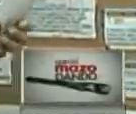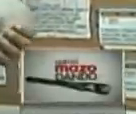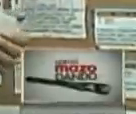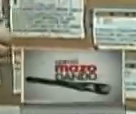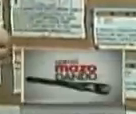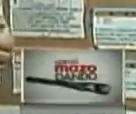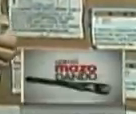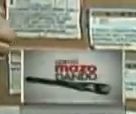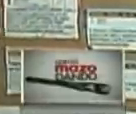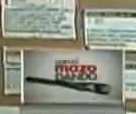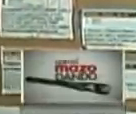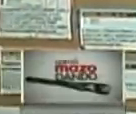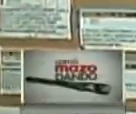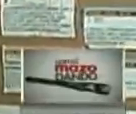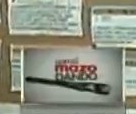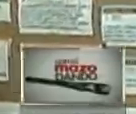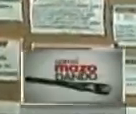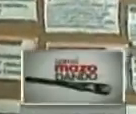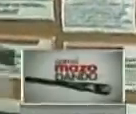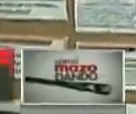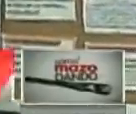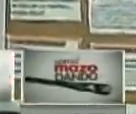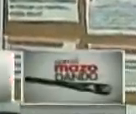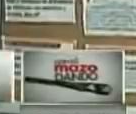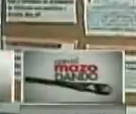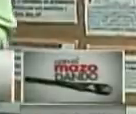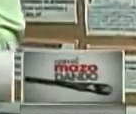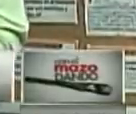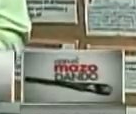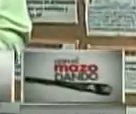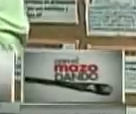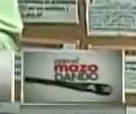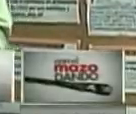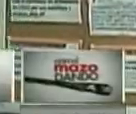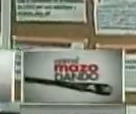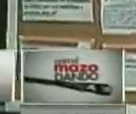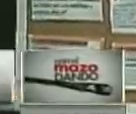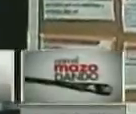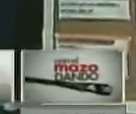numeral mazo, numeral mazo,